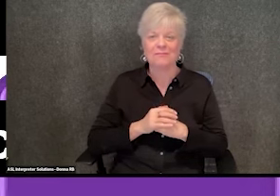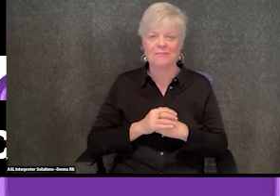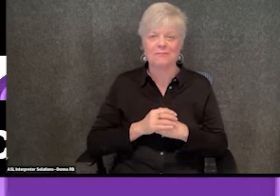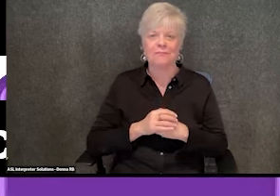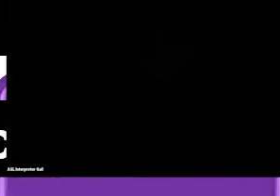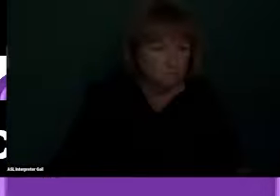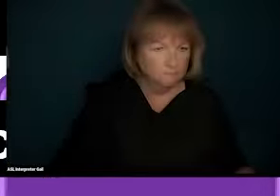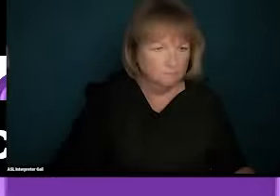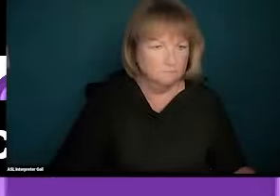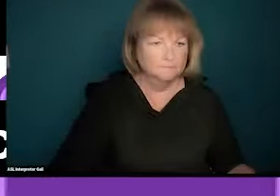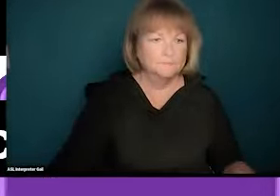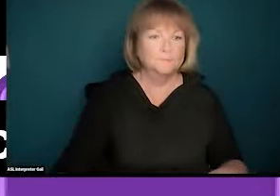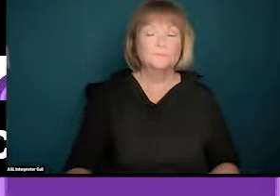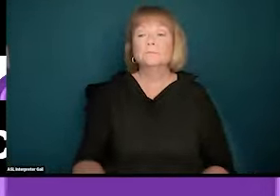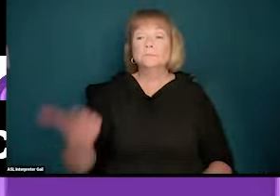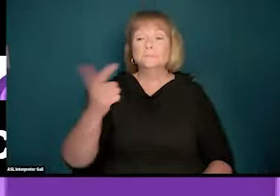esa decisión.